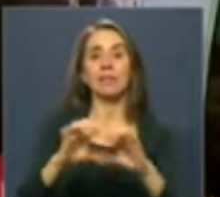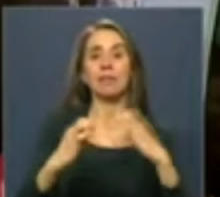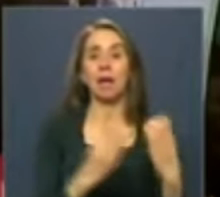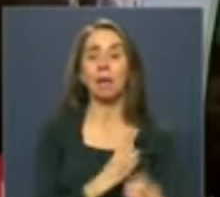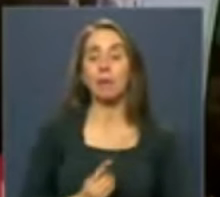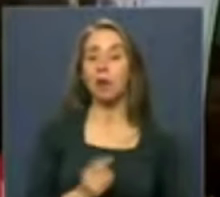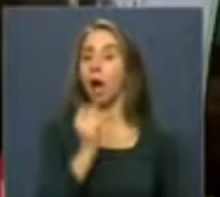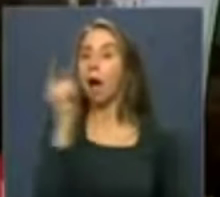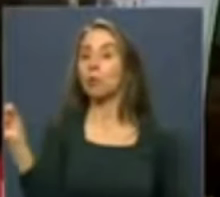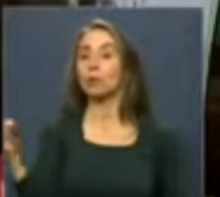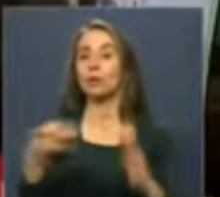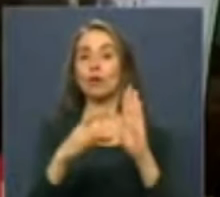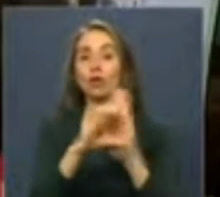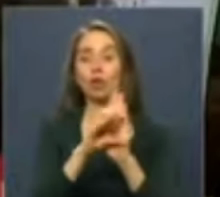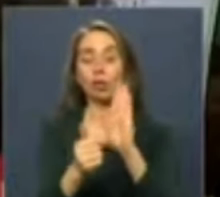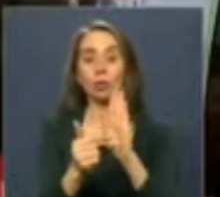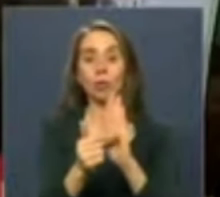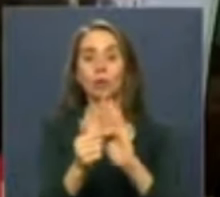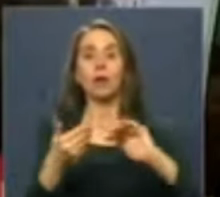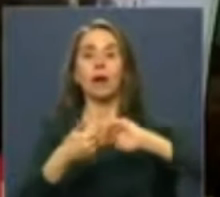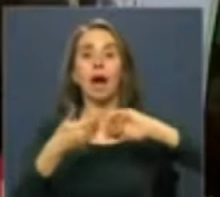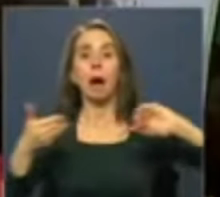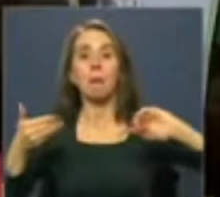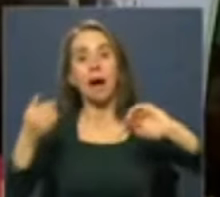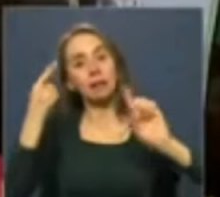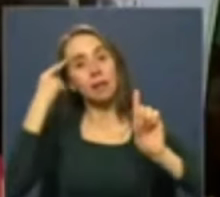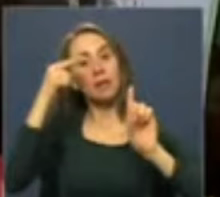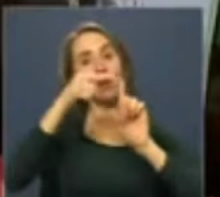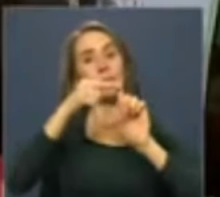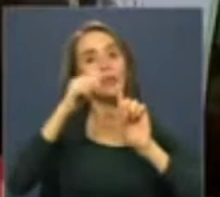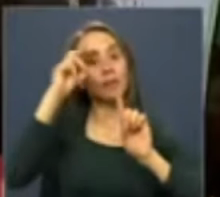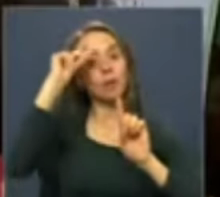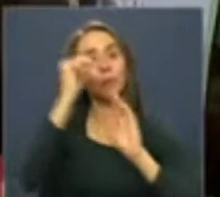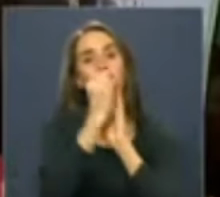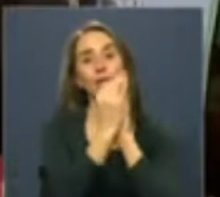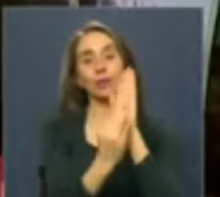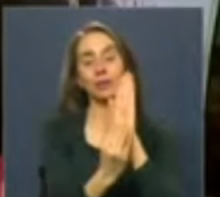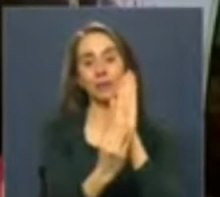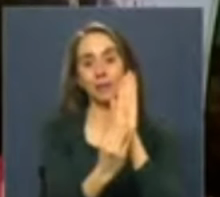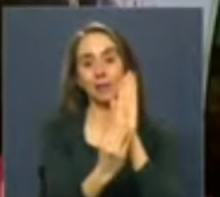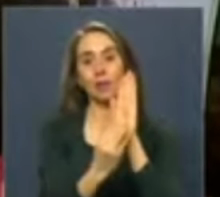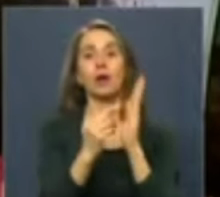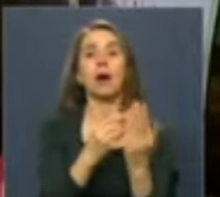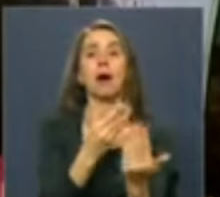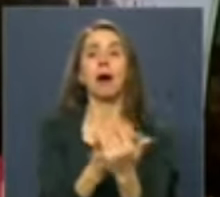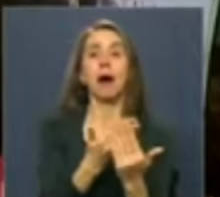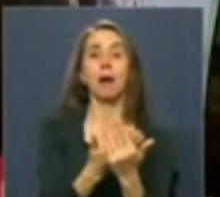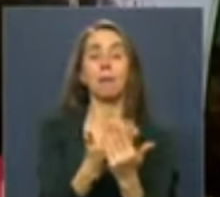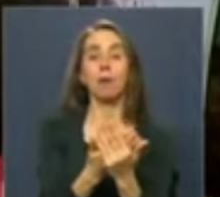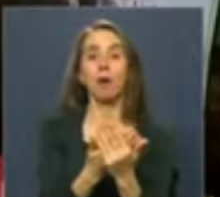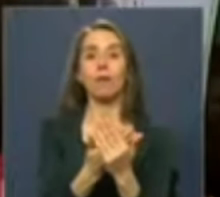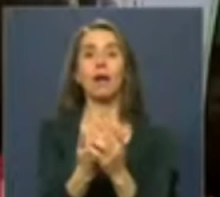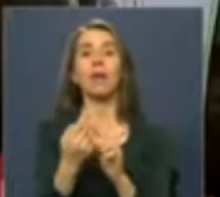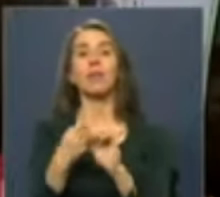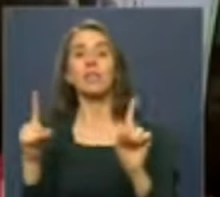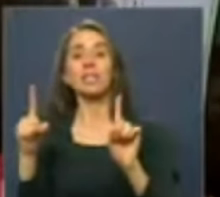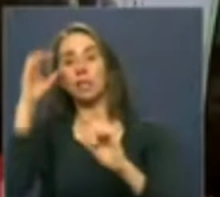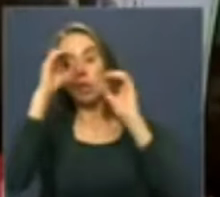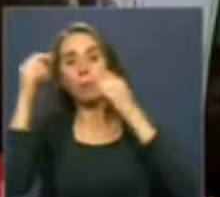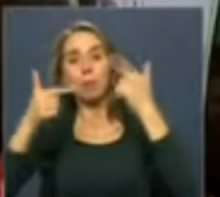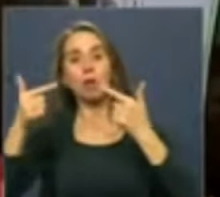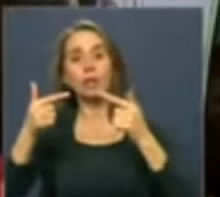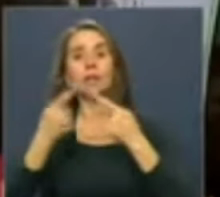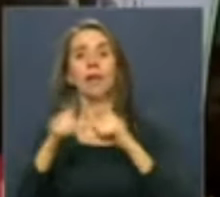pero en demasiadas ocasiones la acusación constitucional sea alejado de su sentido